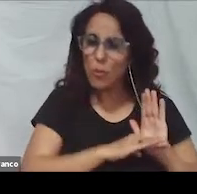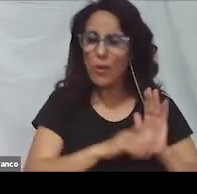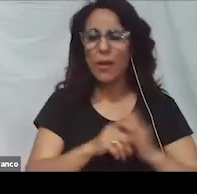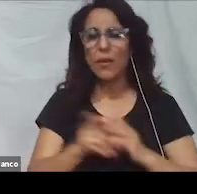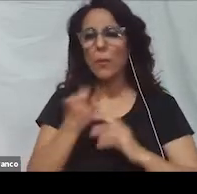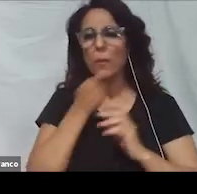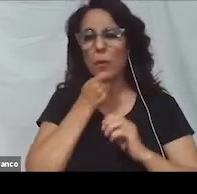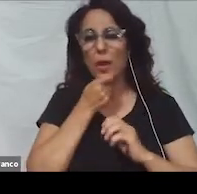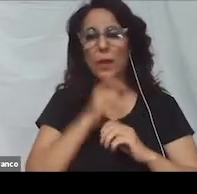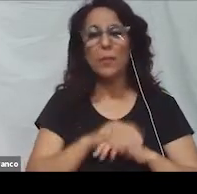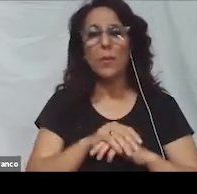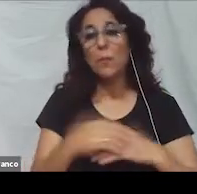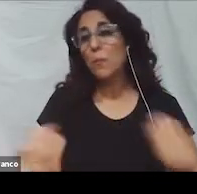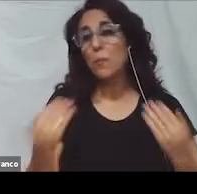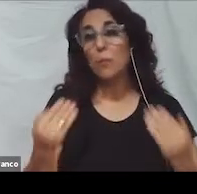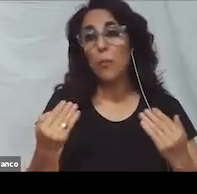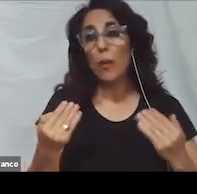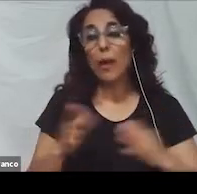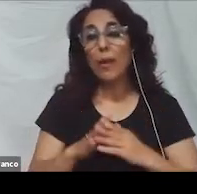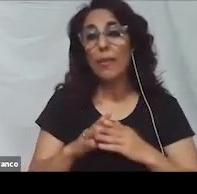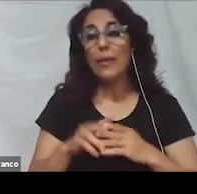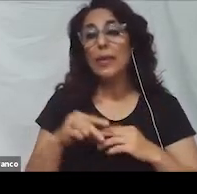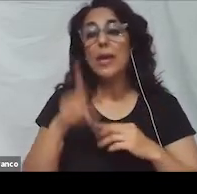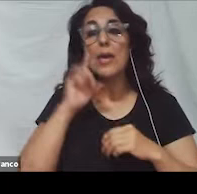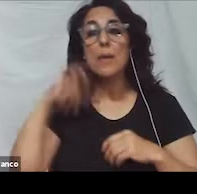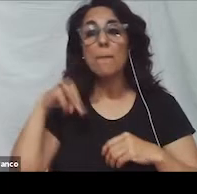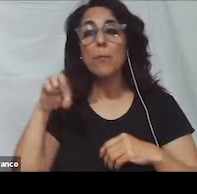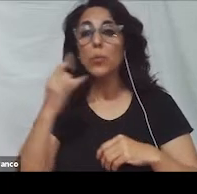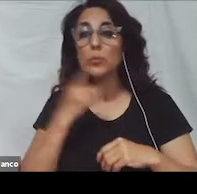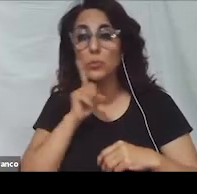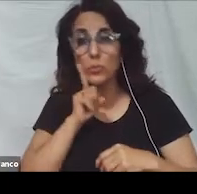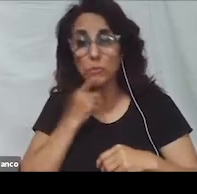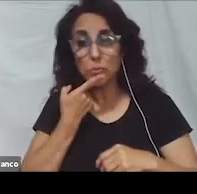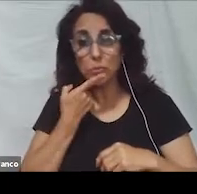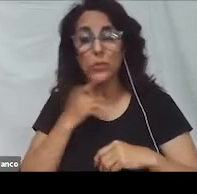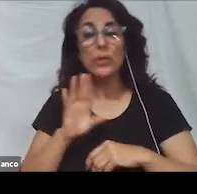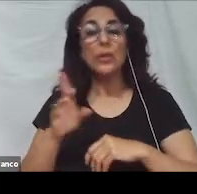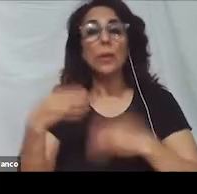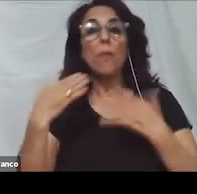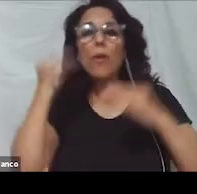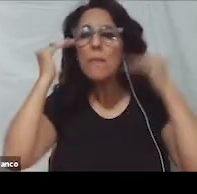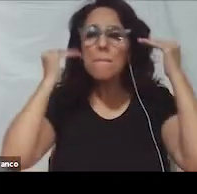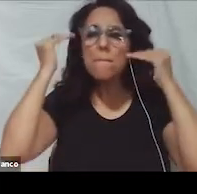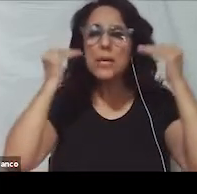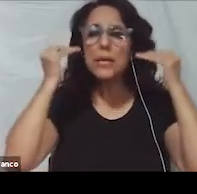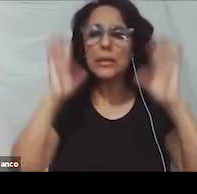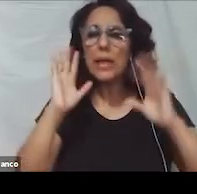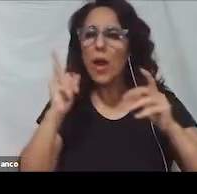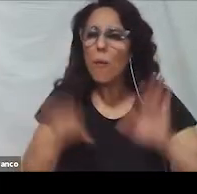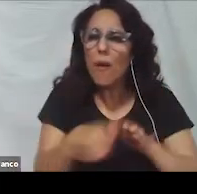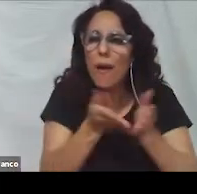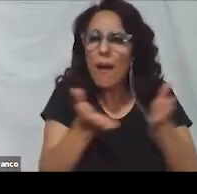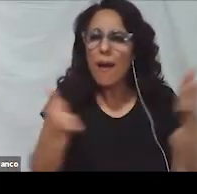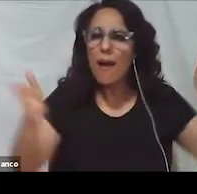elemento formulario, y puede tener otros hijos como los inputs de ese formulario. Entonces ustedes se lo pueden imaginar como si